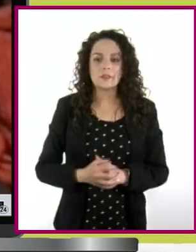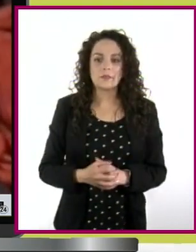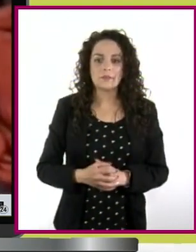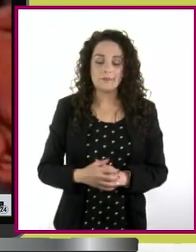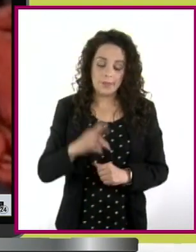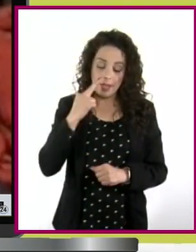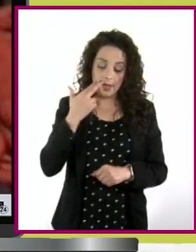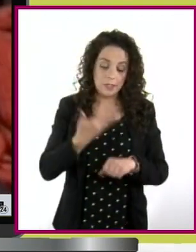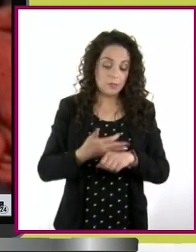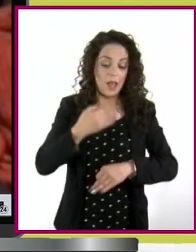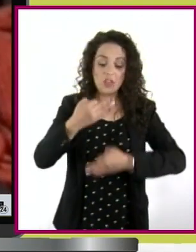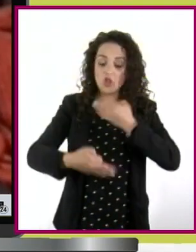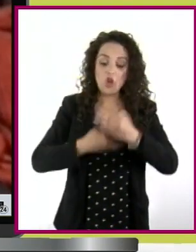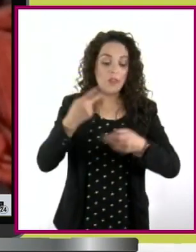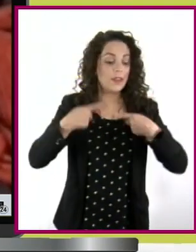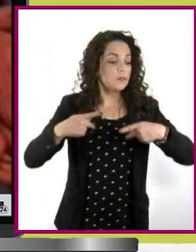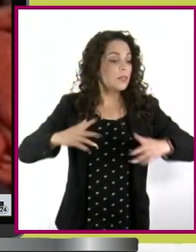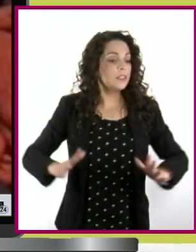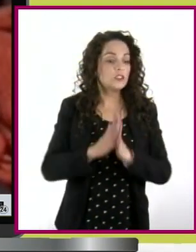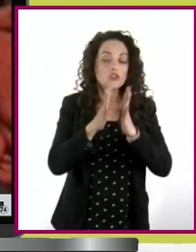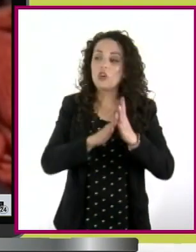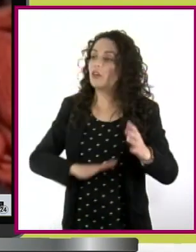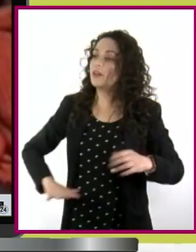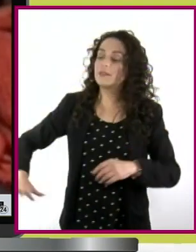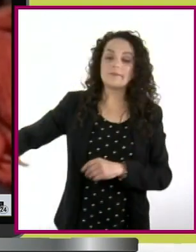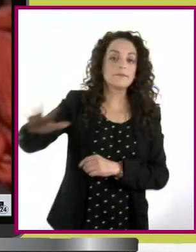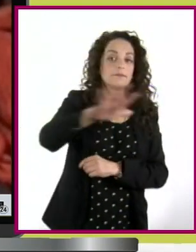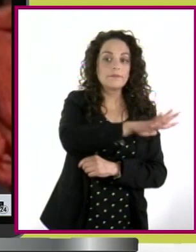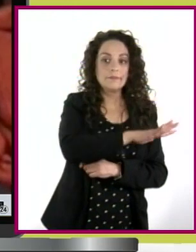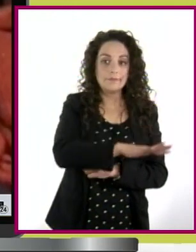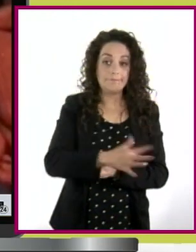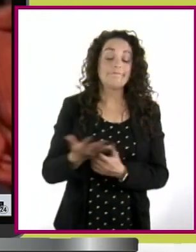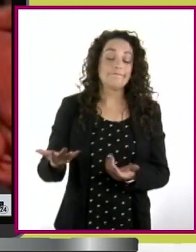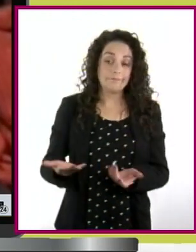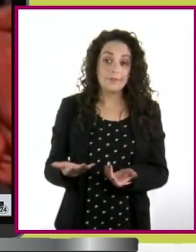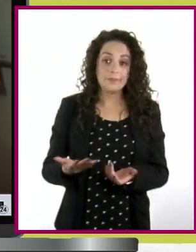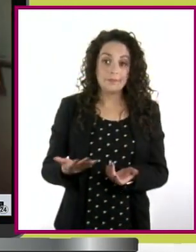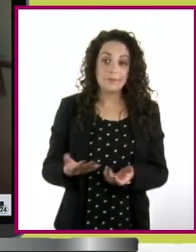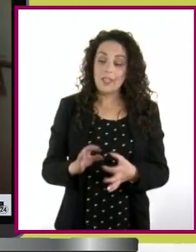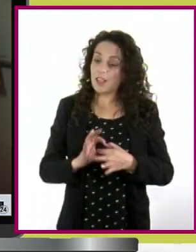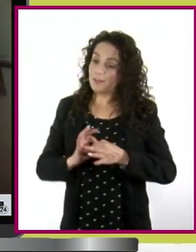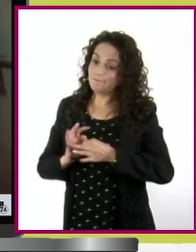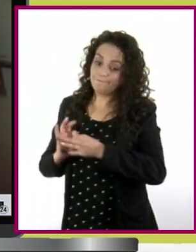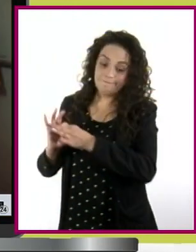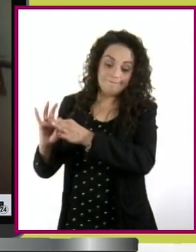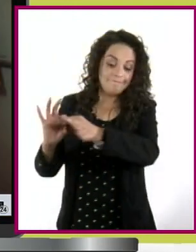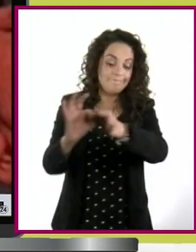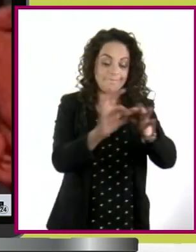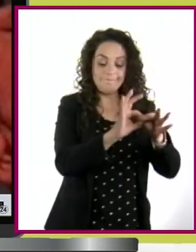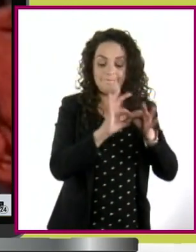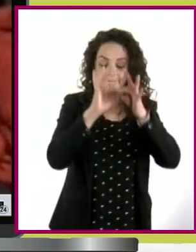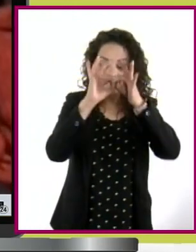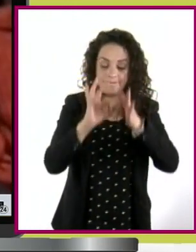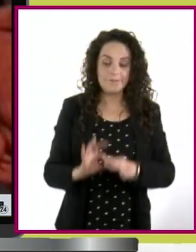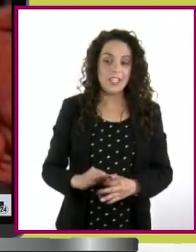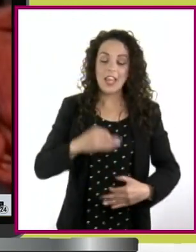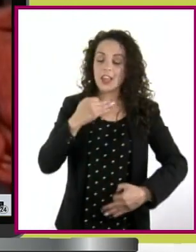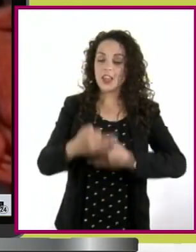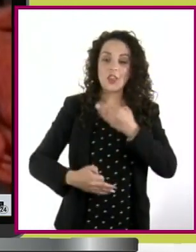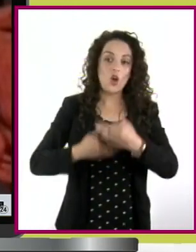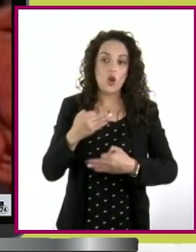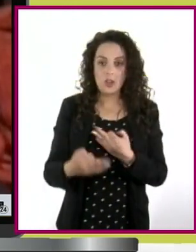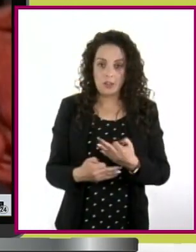responsabilidad de todos los que participan, ¿sí? Es decir, ahí tenemos que hablar de una corresponsabilidad. Y cuando hablamos